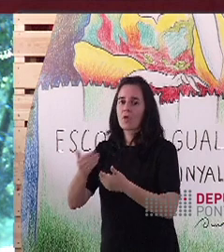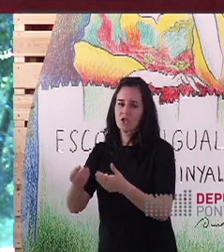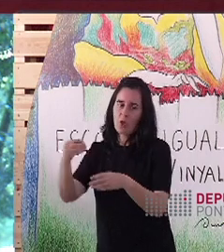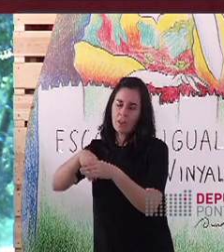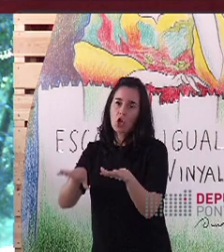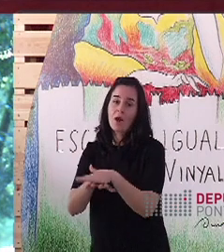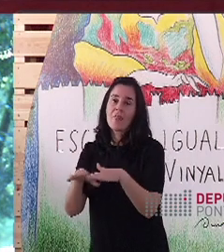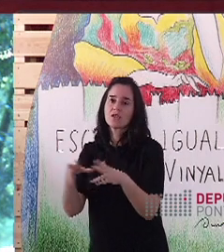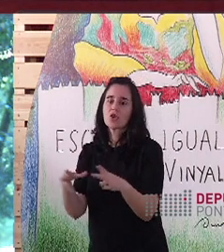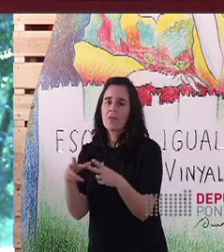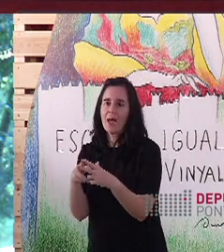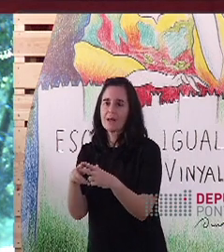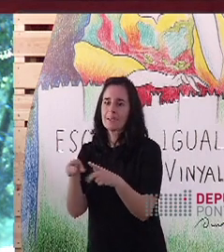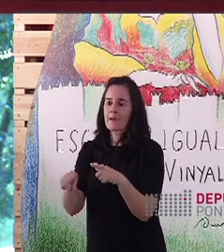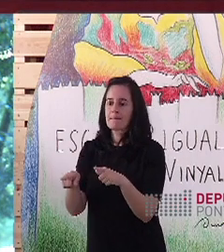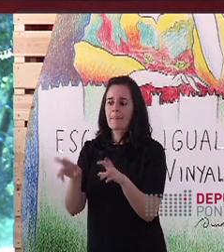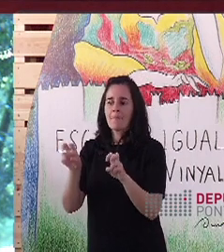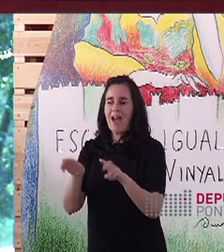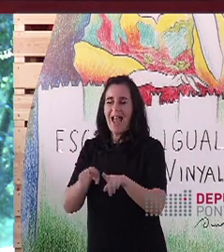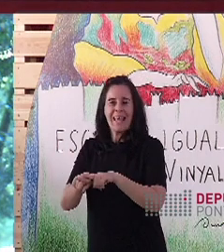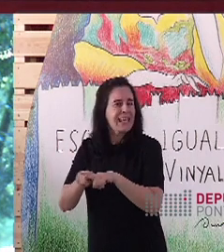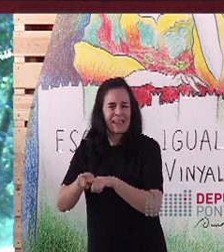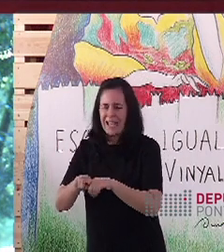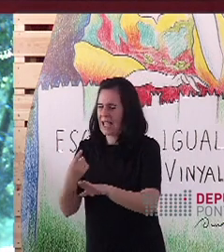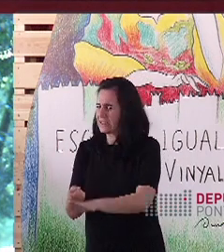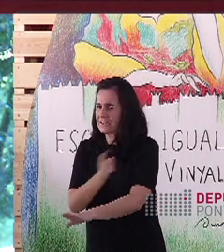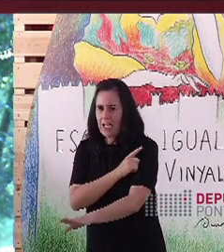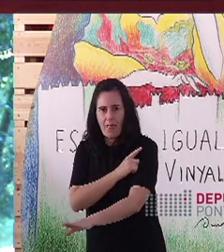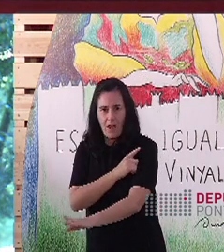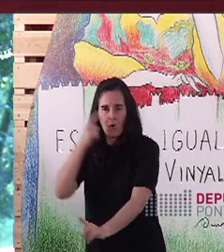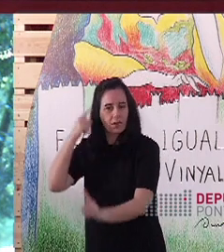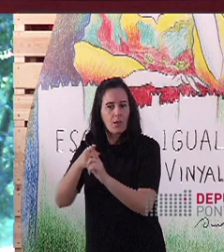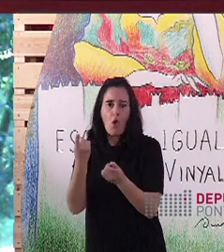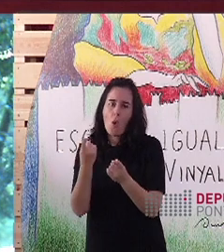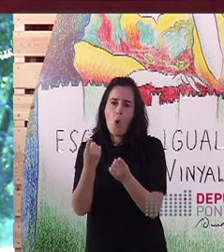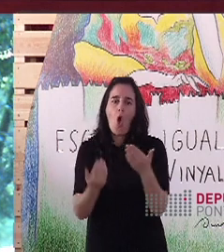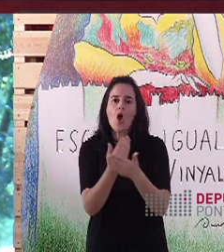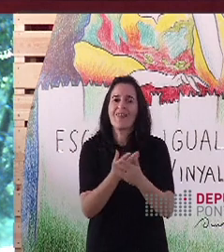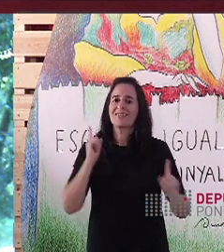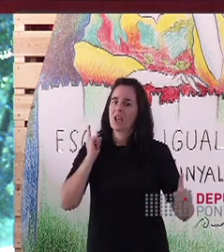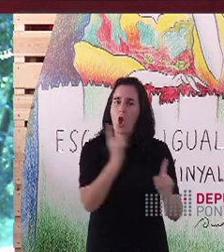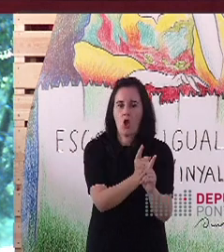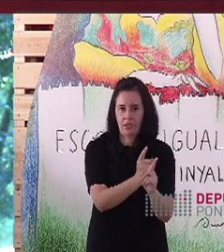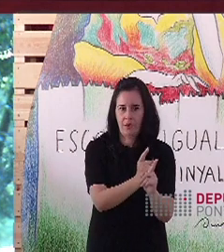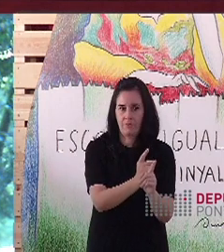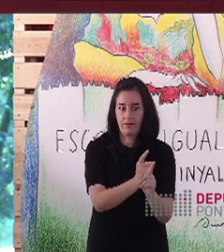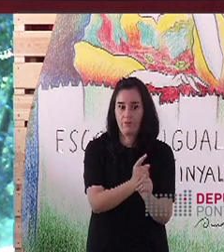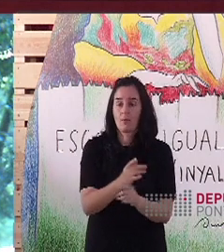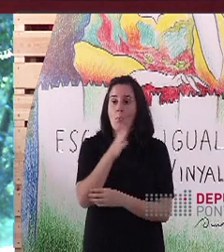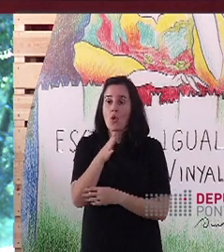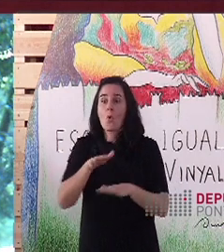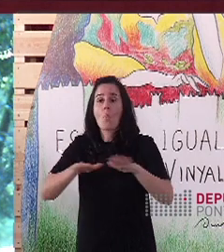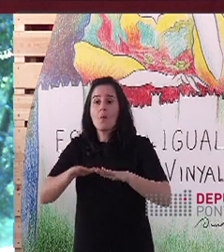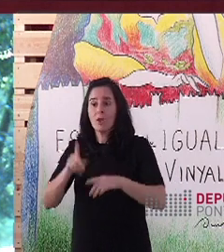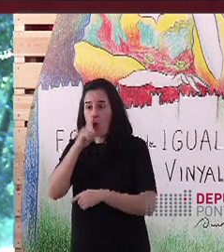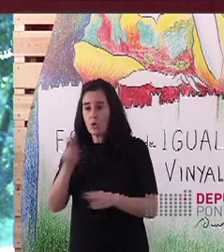sociales de crítica enorme a que se celebrasen estas jornadas. El movimiento abolicionista, creo que